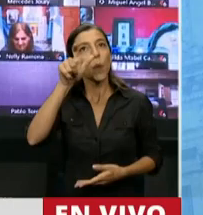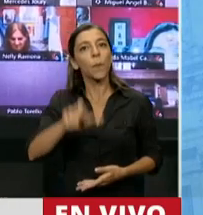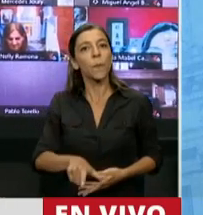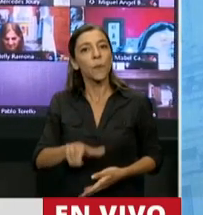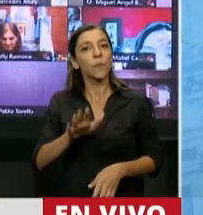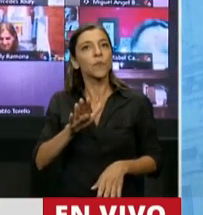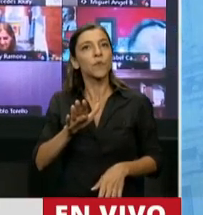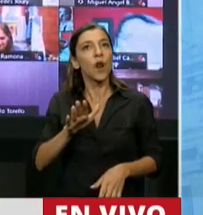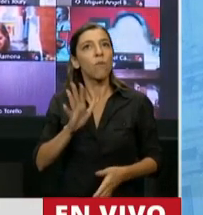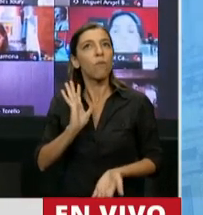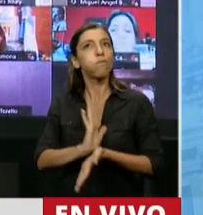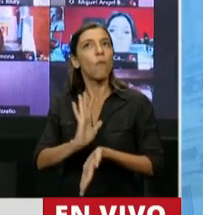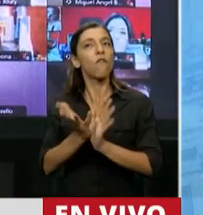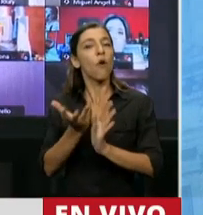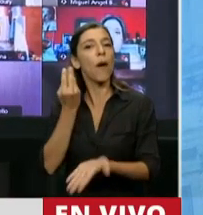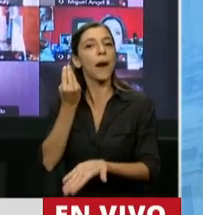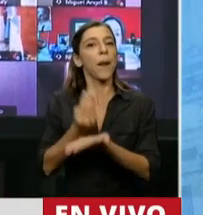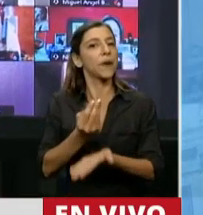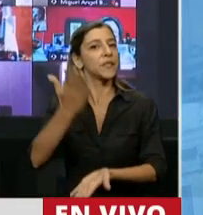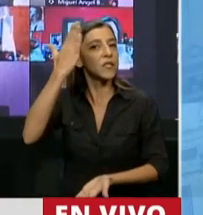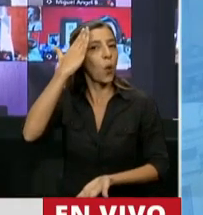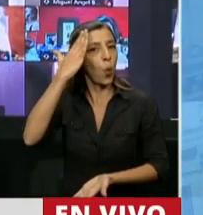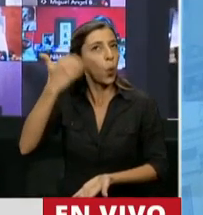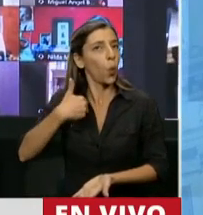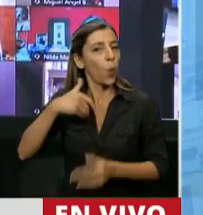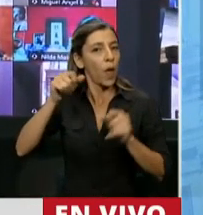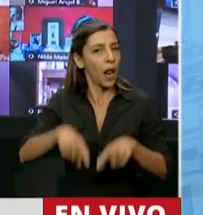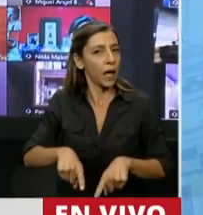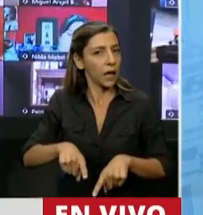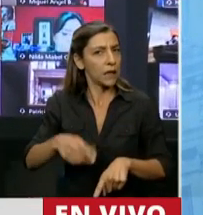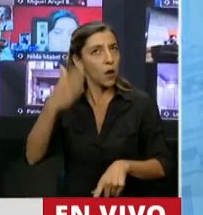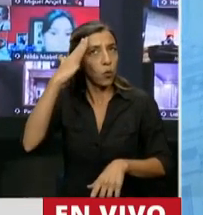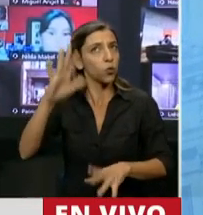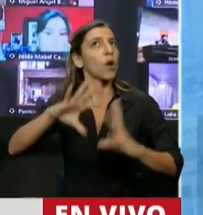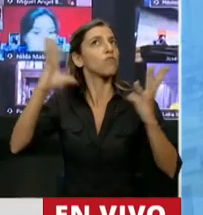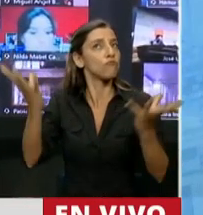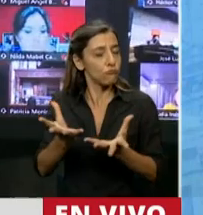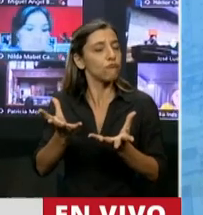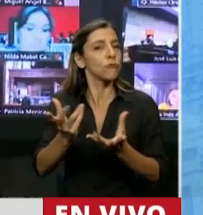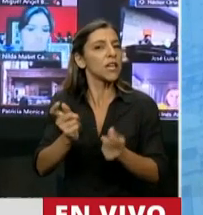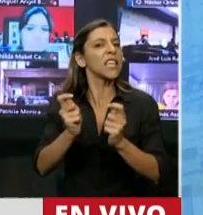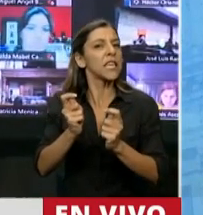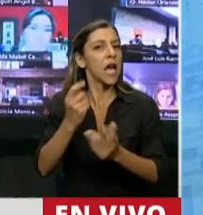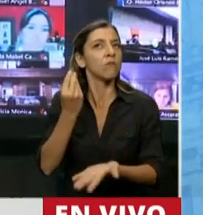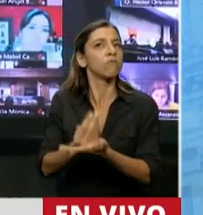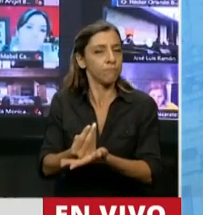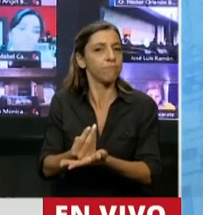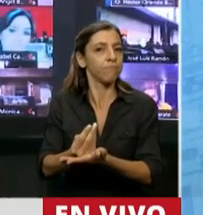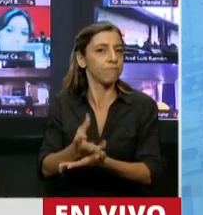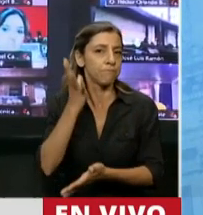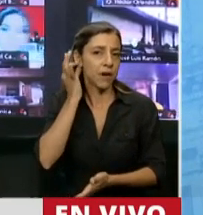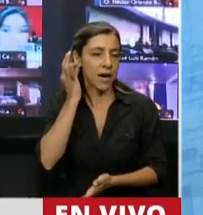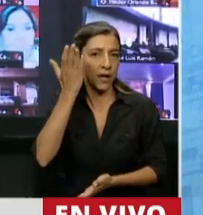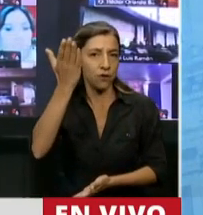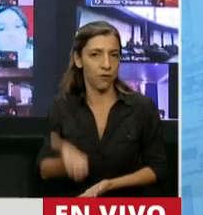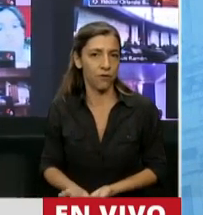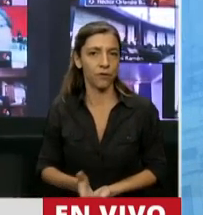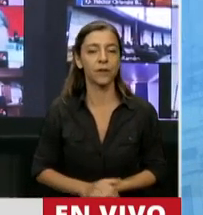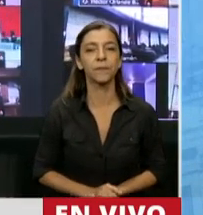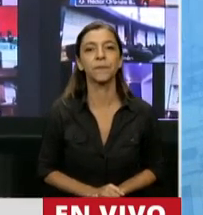cultura argentina en el sentido amplio de la palabra, es Diego Armando Maradona. Y lo digo